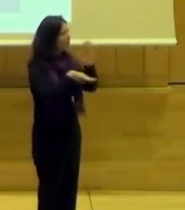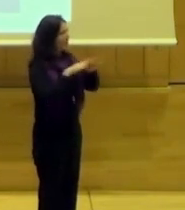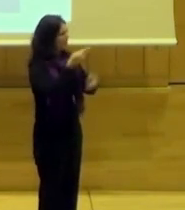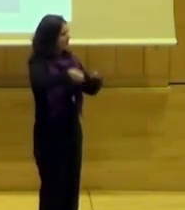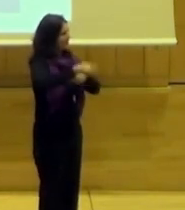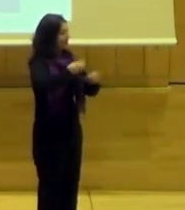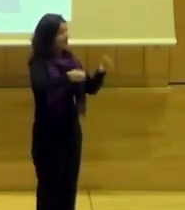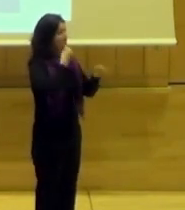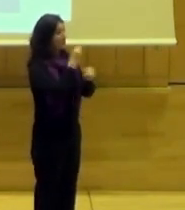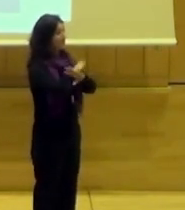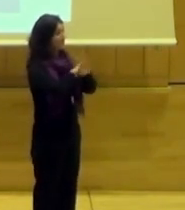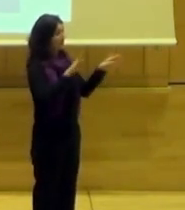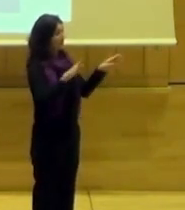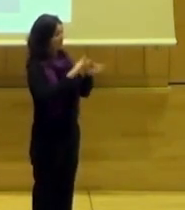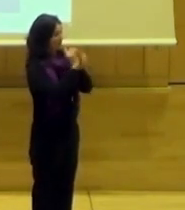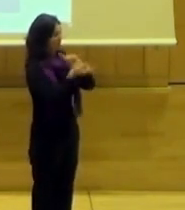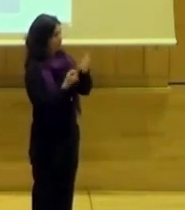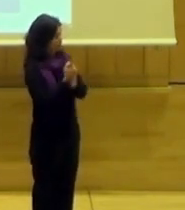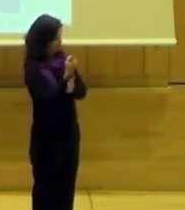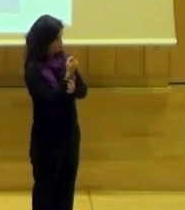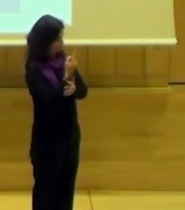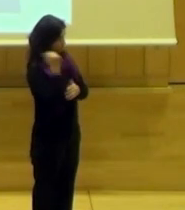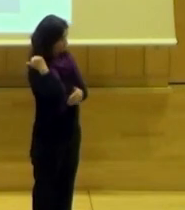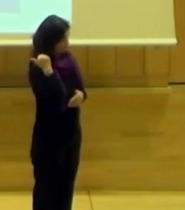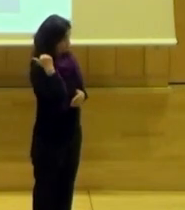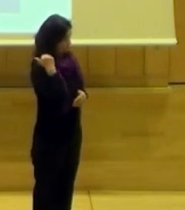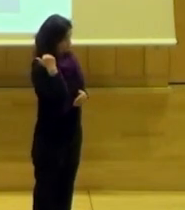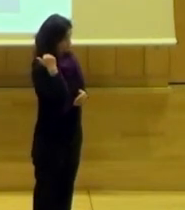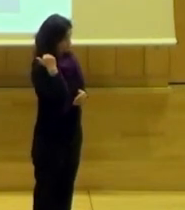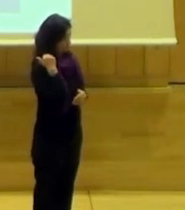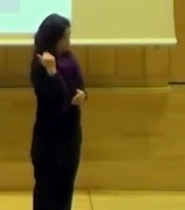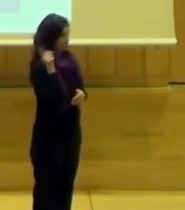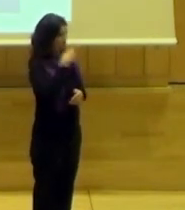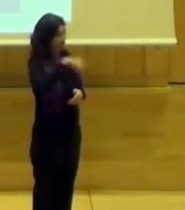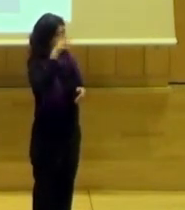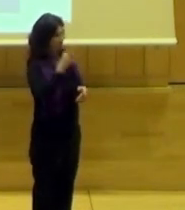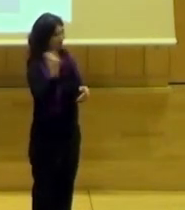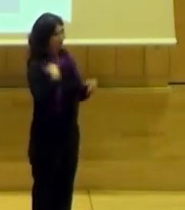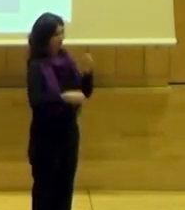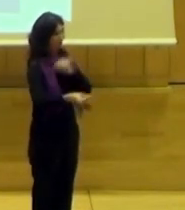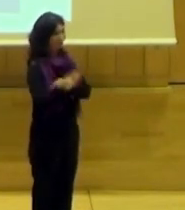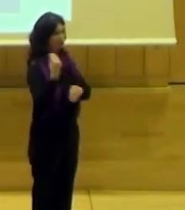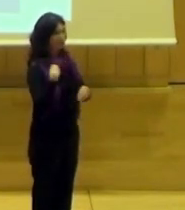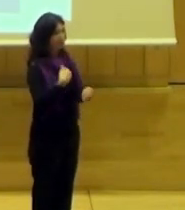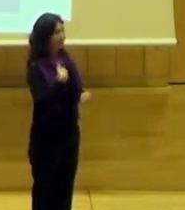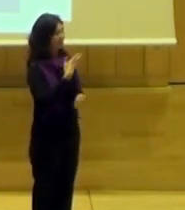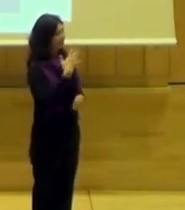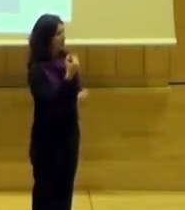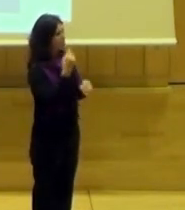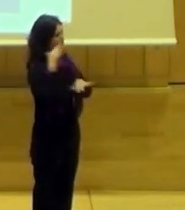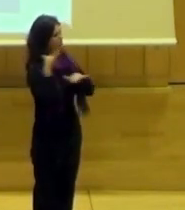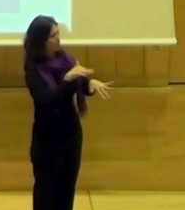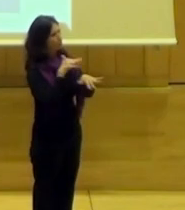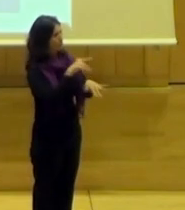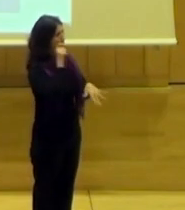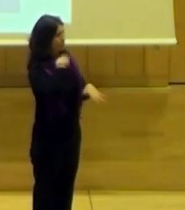Y la estrella es cálculo de rutas. Pasamos. Quizás nos van a decir, tenemos muchos